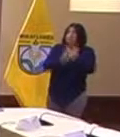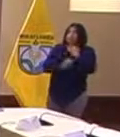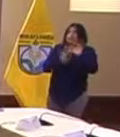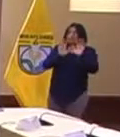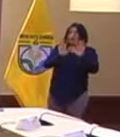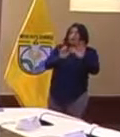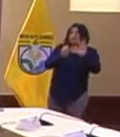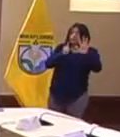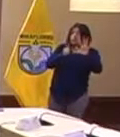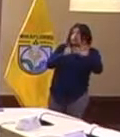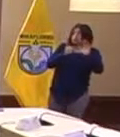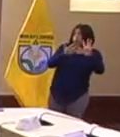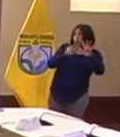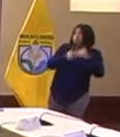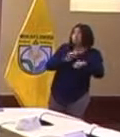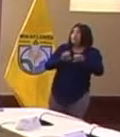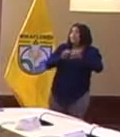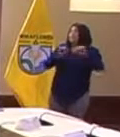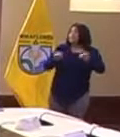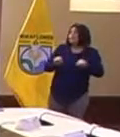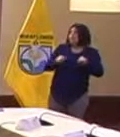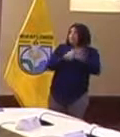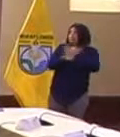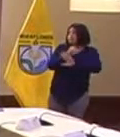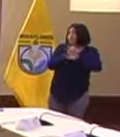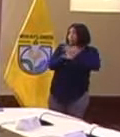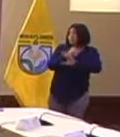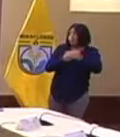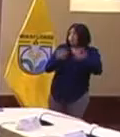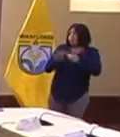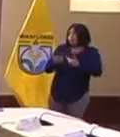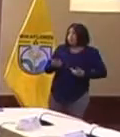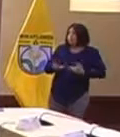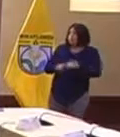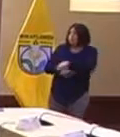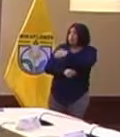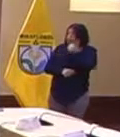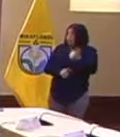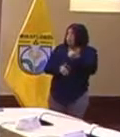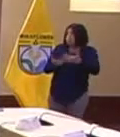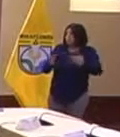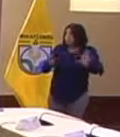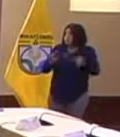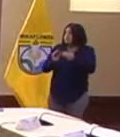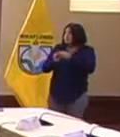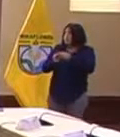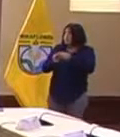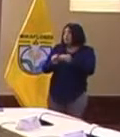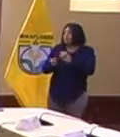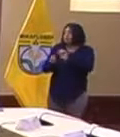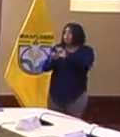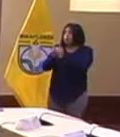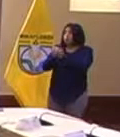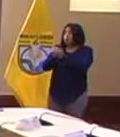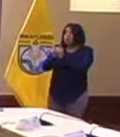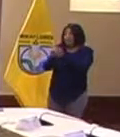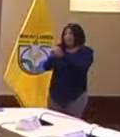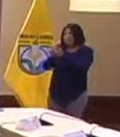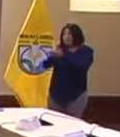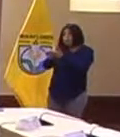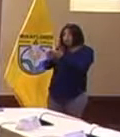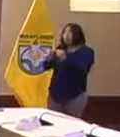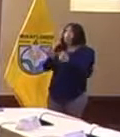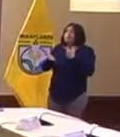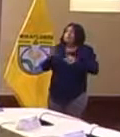1068, que se refiere al sistema de defensa jurídica del Estado, y donde otras cosas, entre las modificaciones, se establece que la